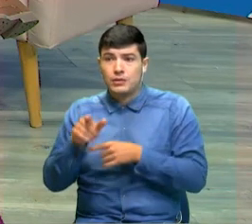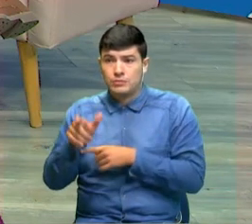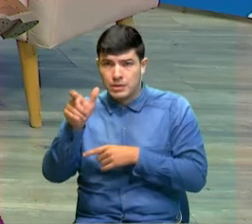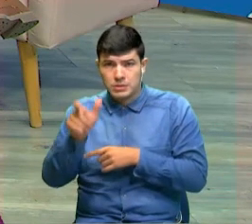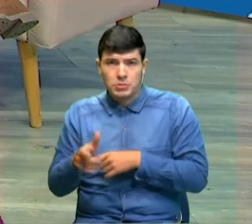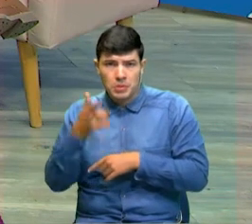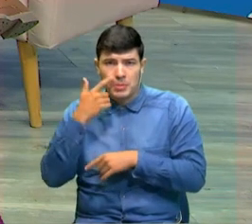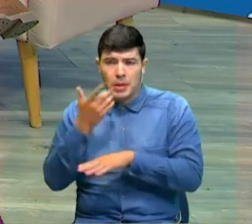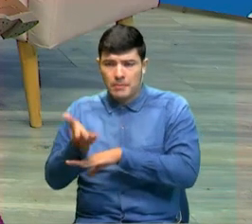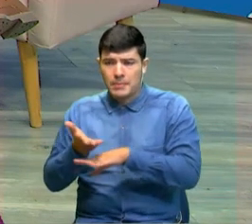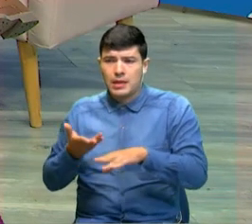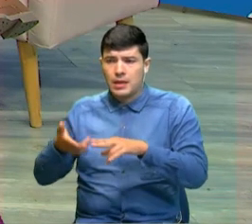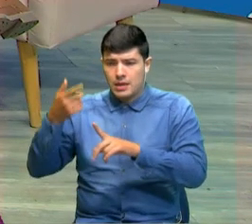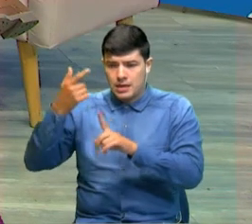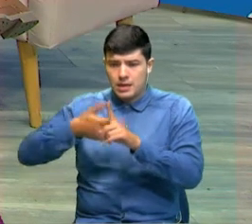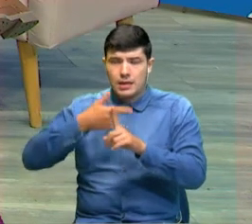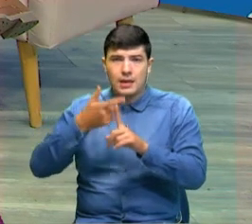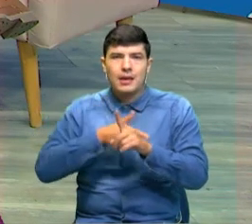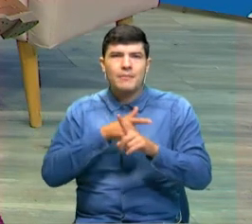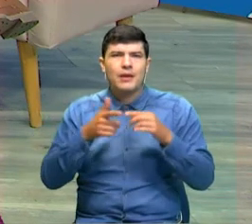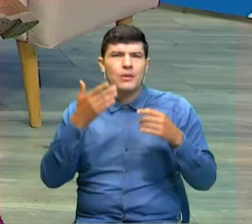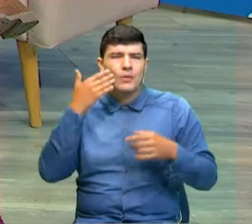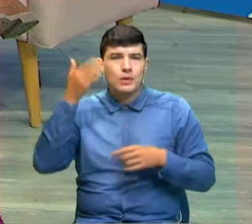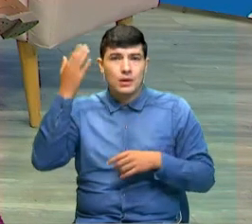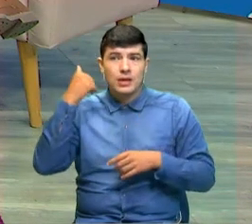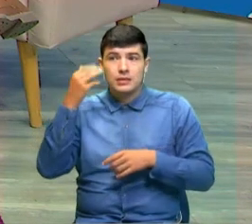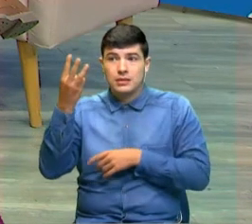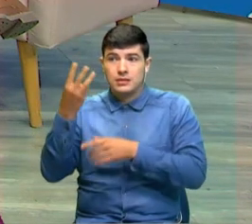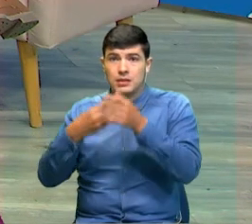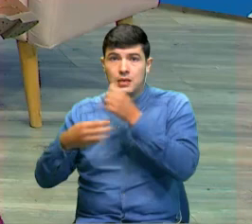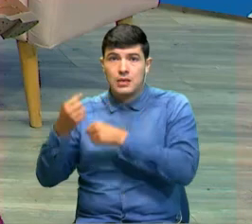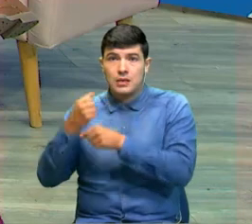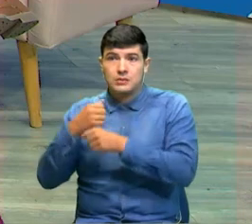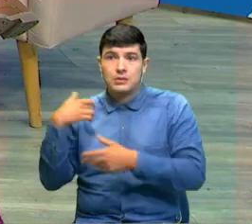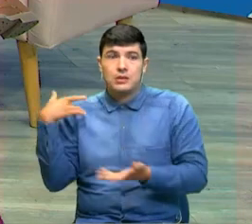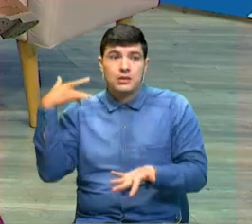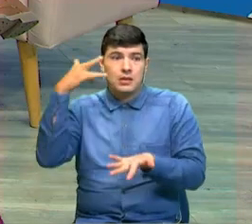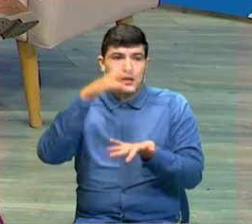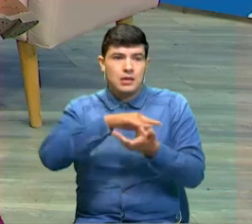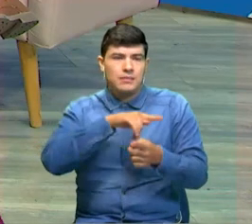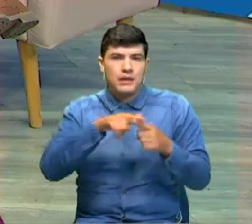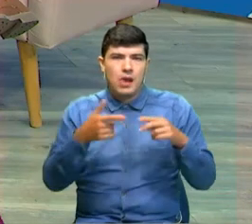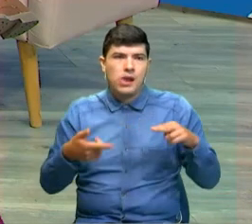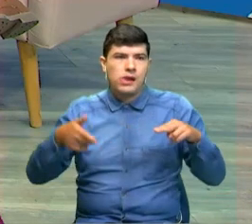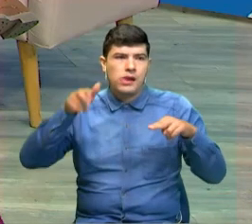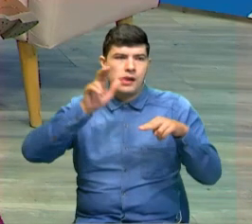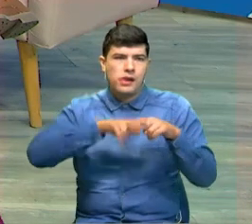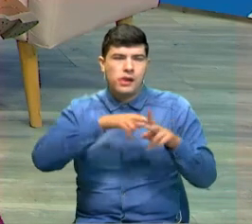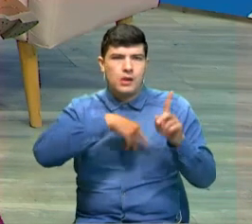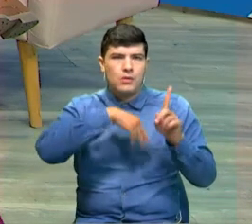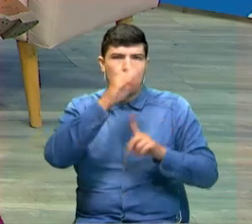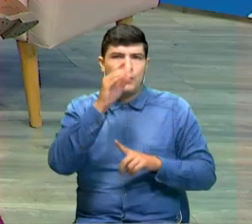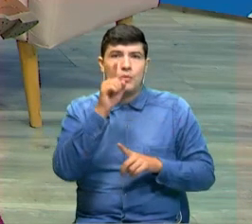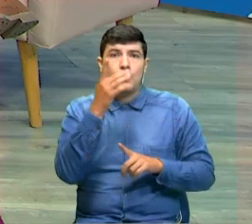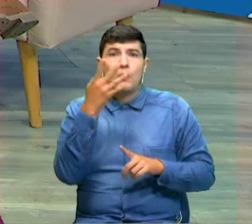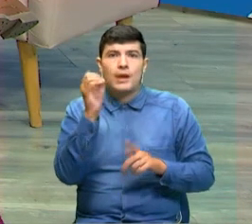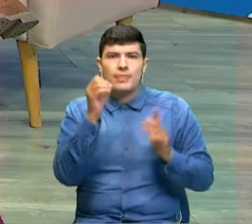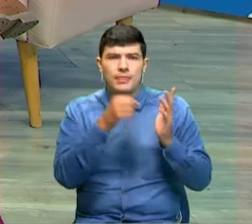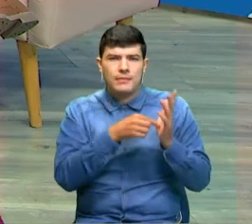arriendo. Pero ella pues, se presentó hace como 3 años y aumentó el arriendo de una vez